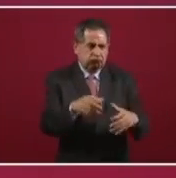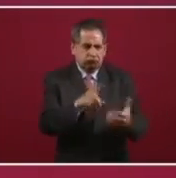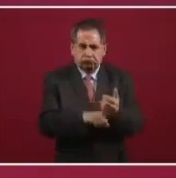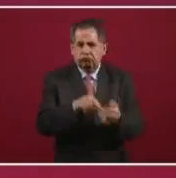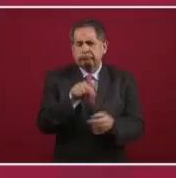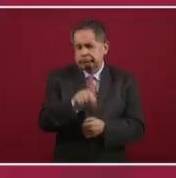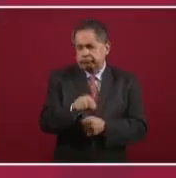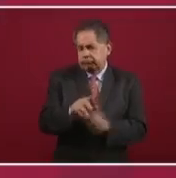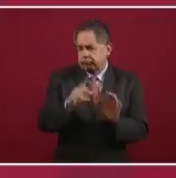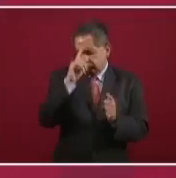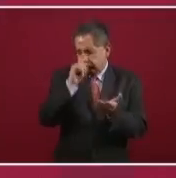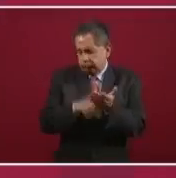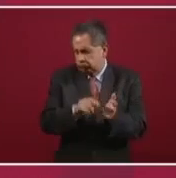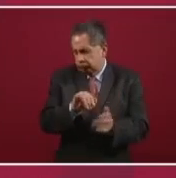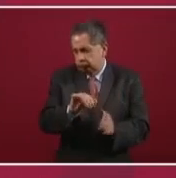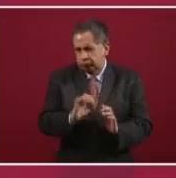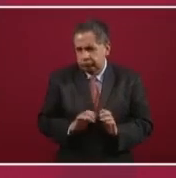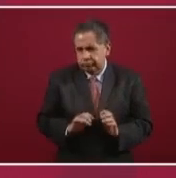este